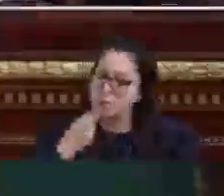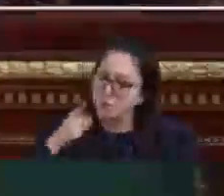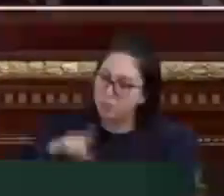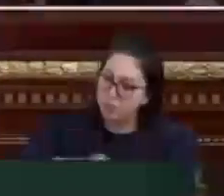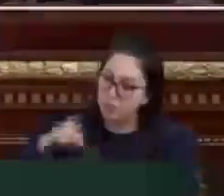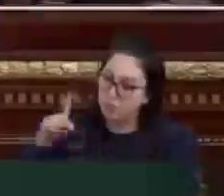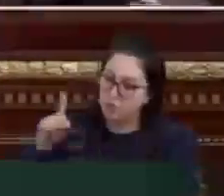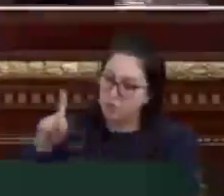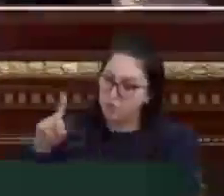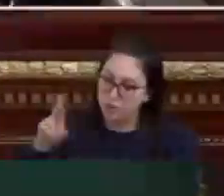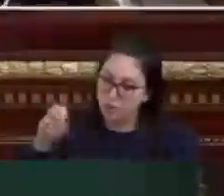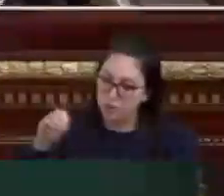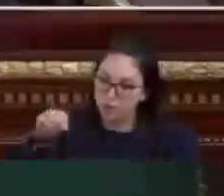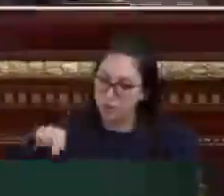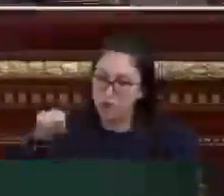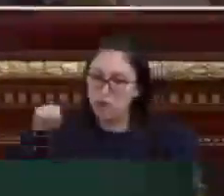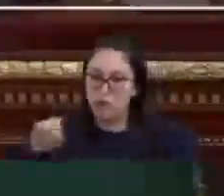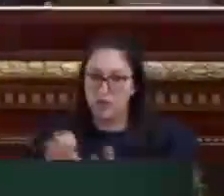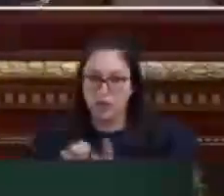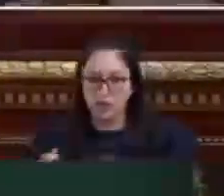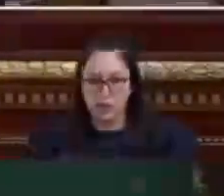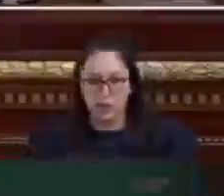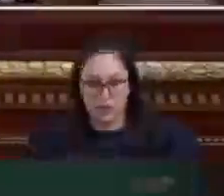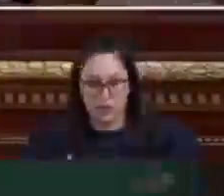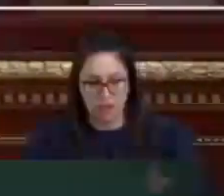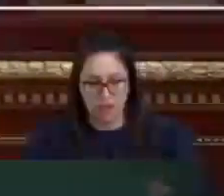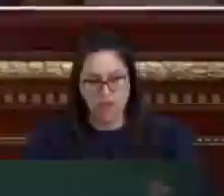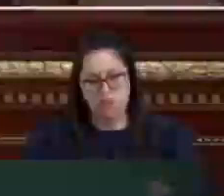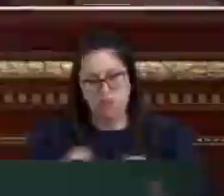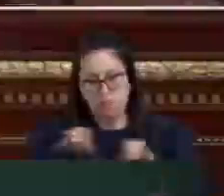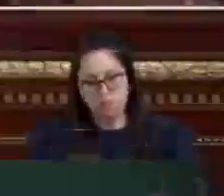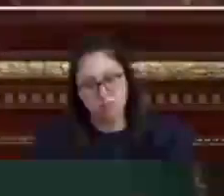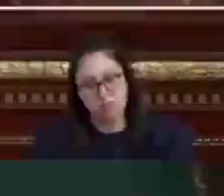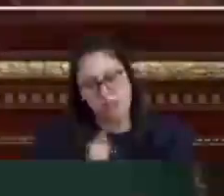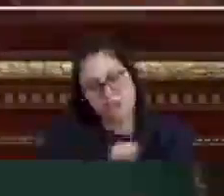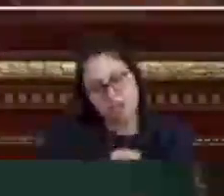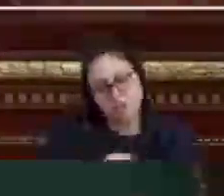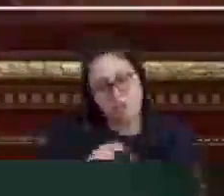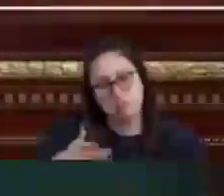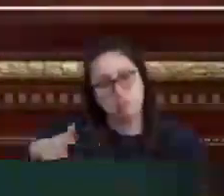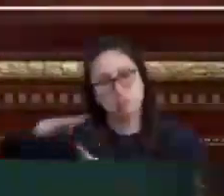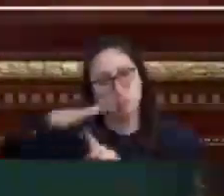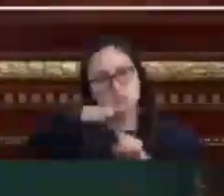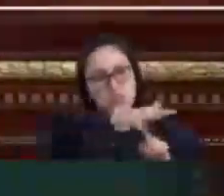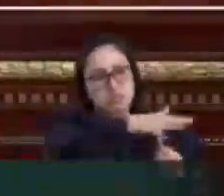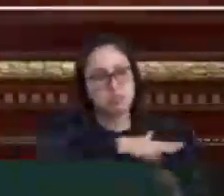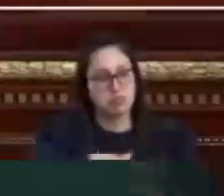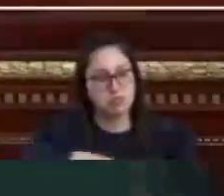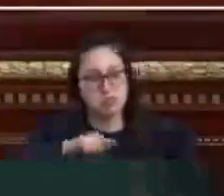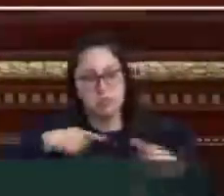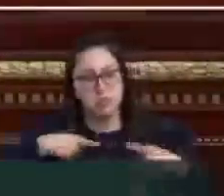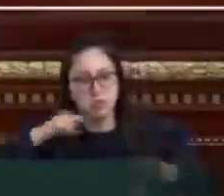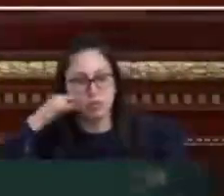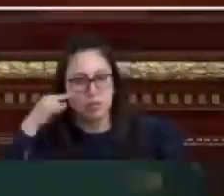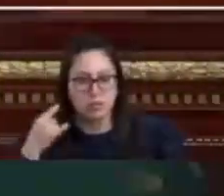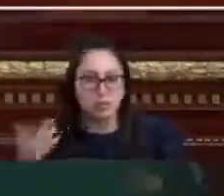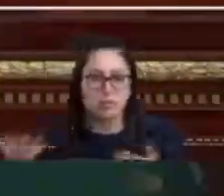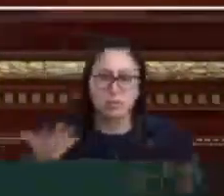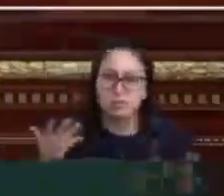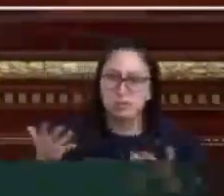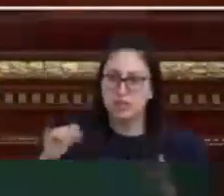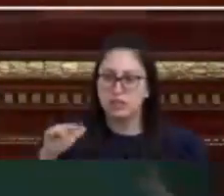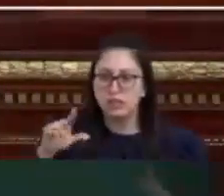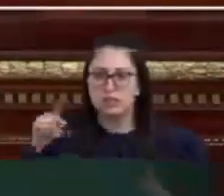para delinquir o para vigilar con el objetivo de cometer algún delito. Señaló también que en algunos casos